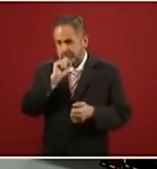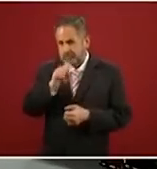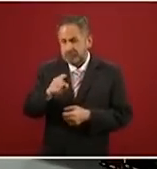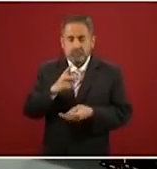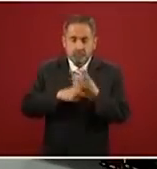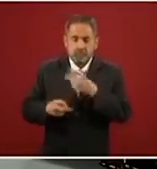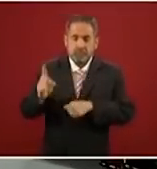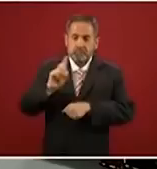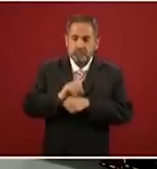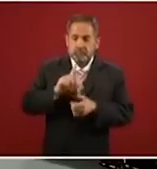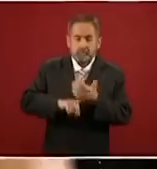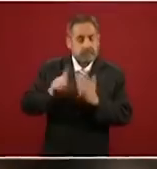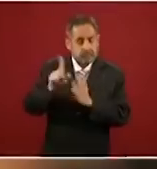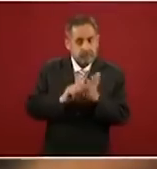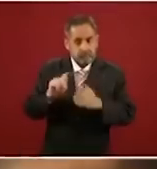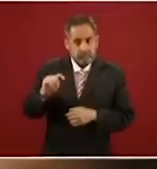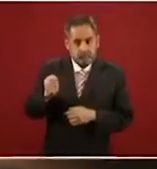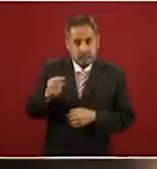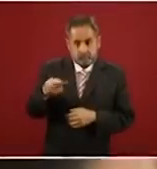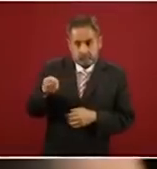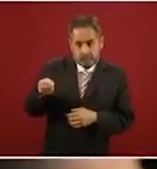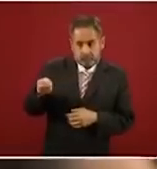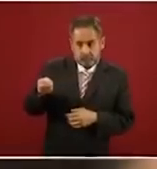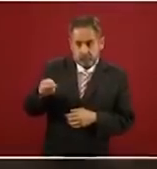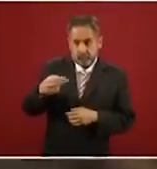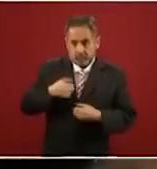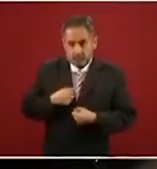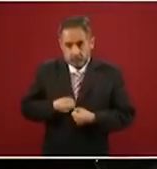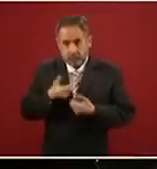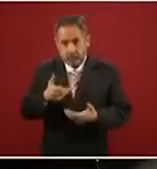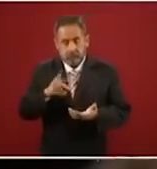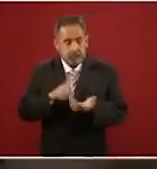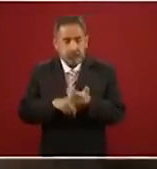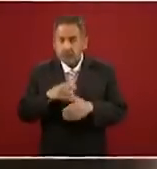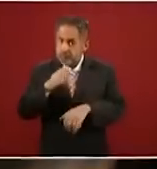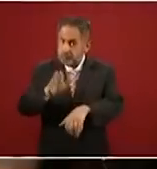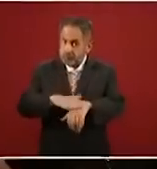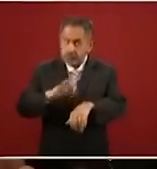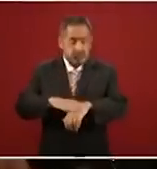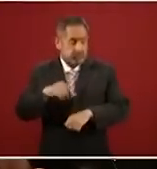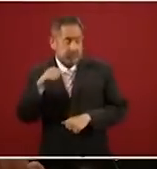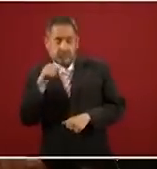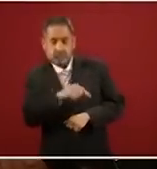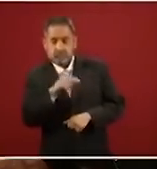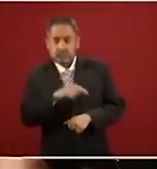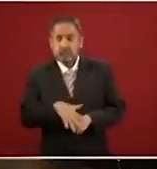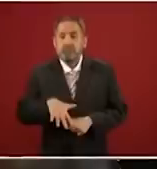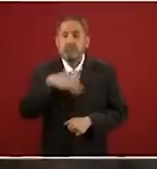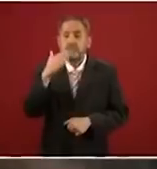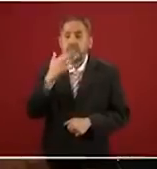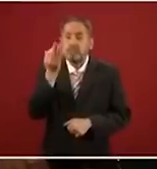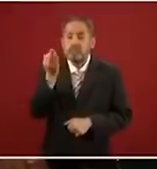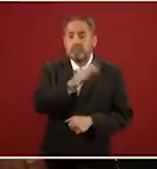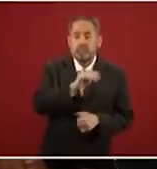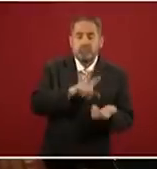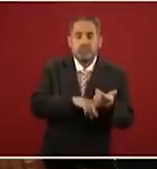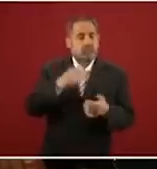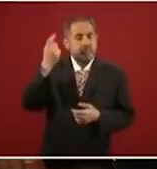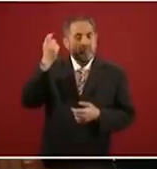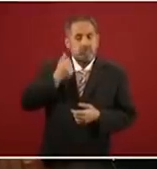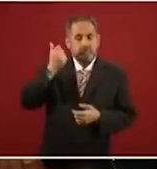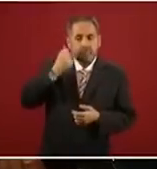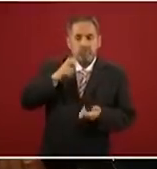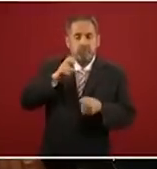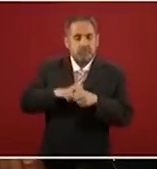venir también en el mes de noviembre para externarle que había un fraude a jubilados en las secciones